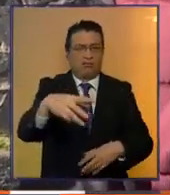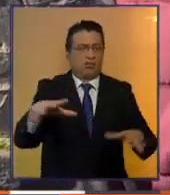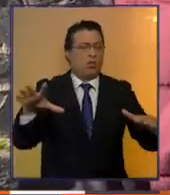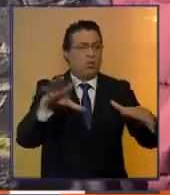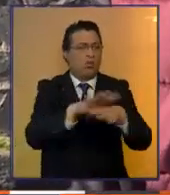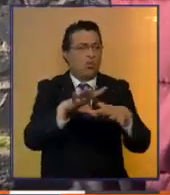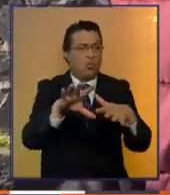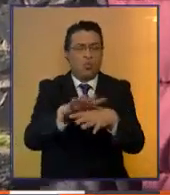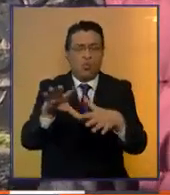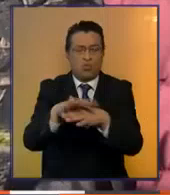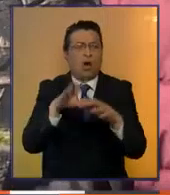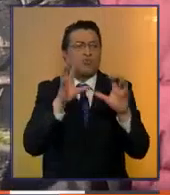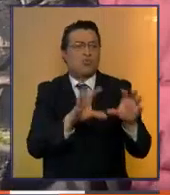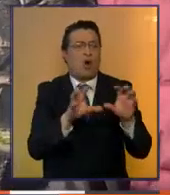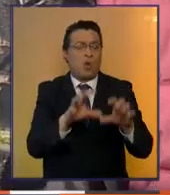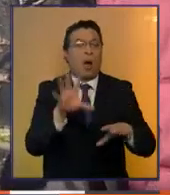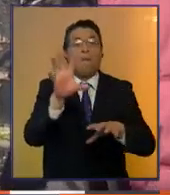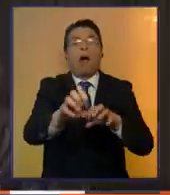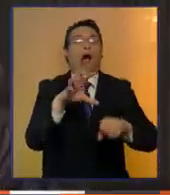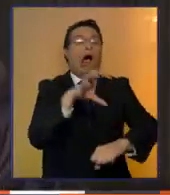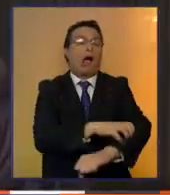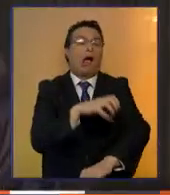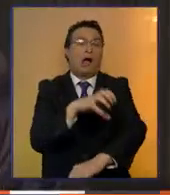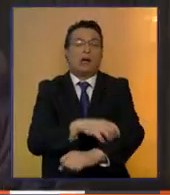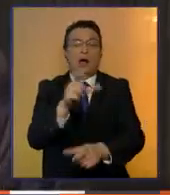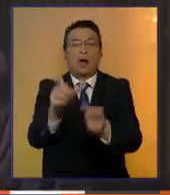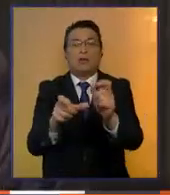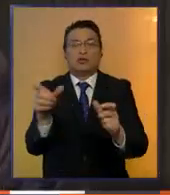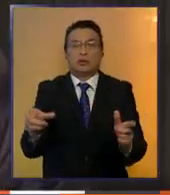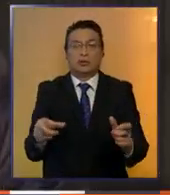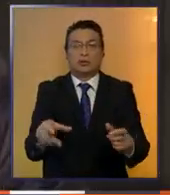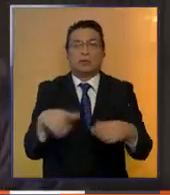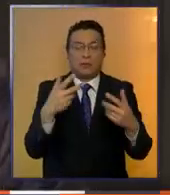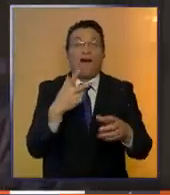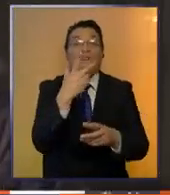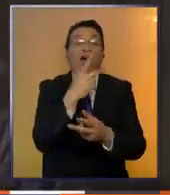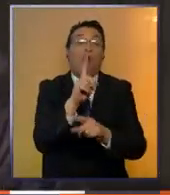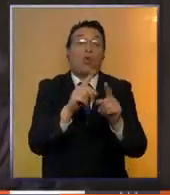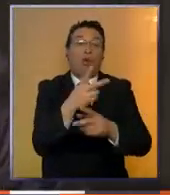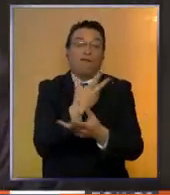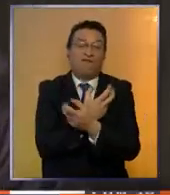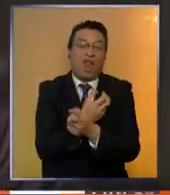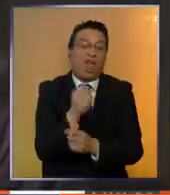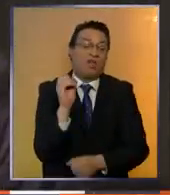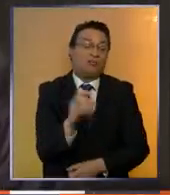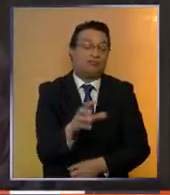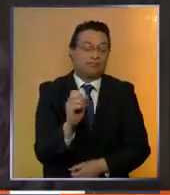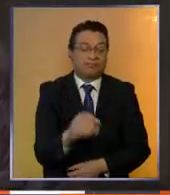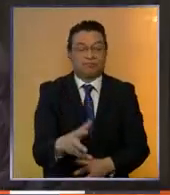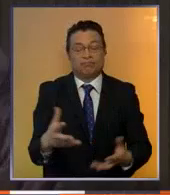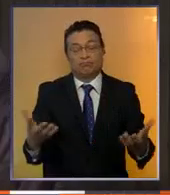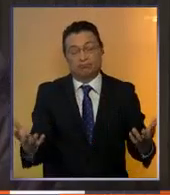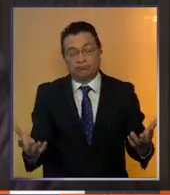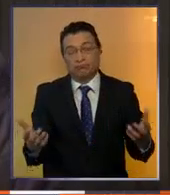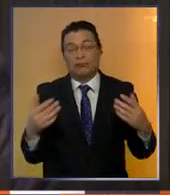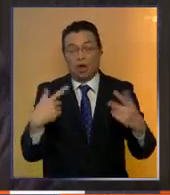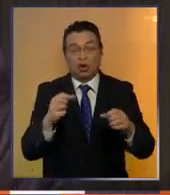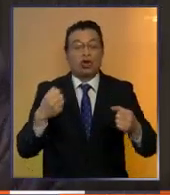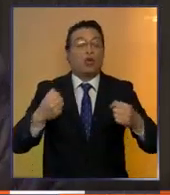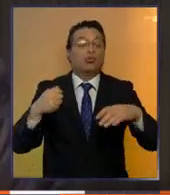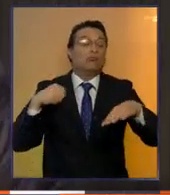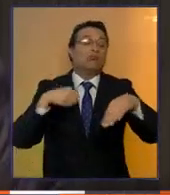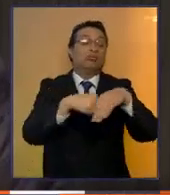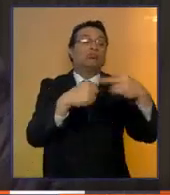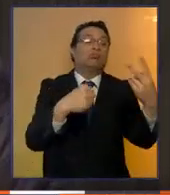muchos ladran muerte en la persona igual le han dado veneno algunos también llaman han sido atropellado